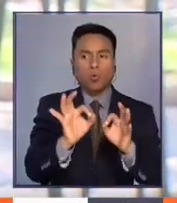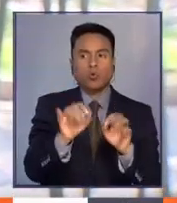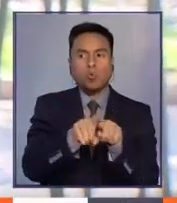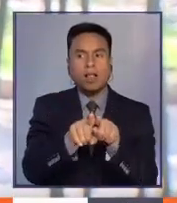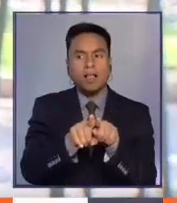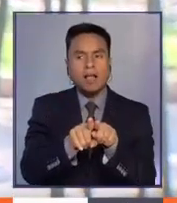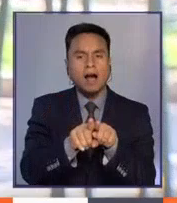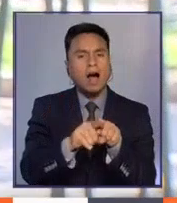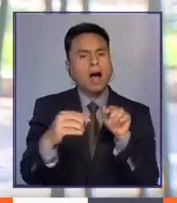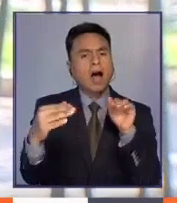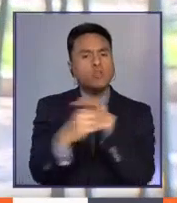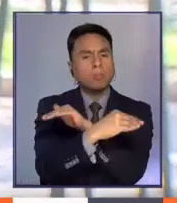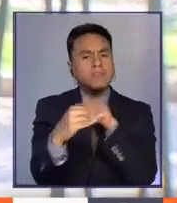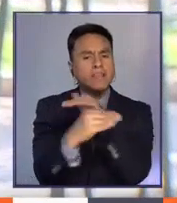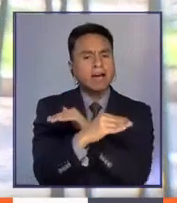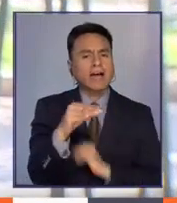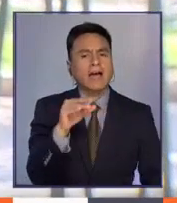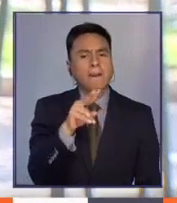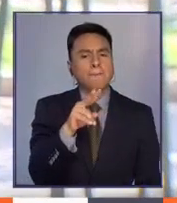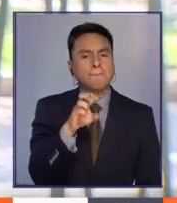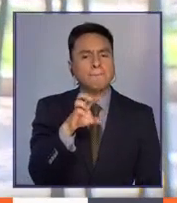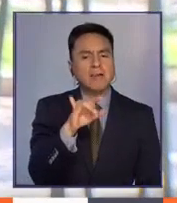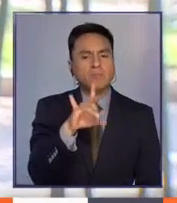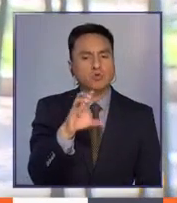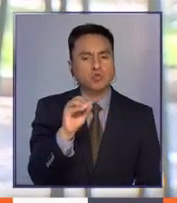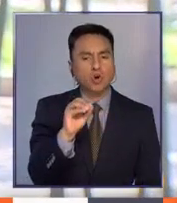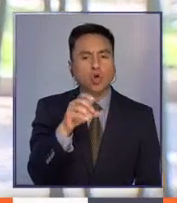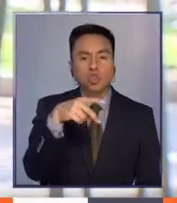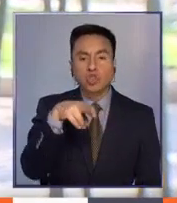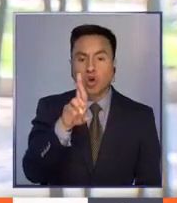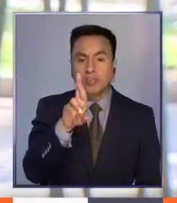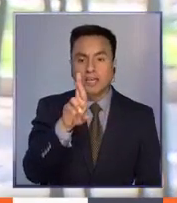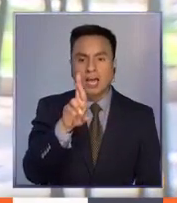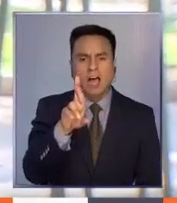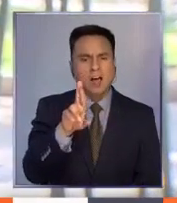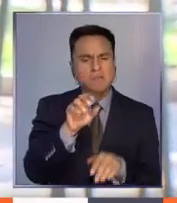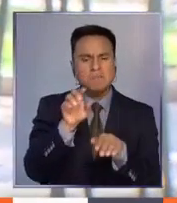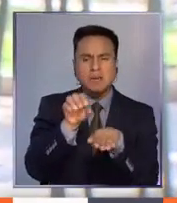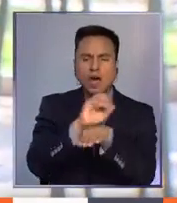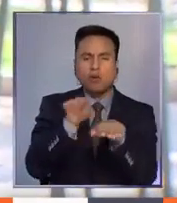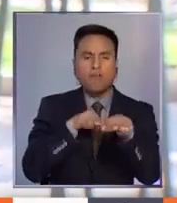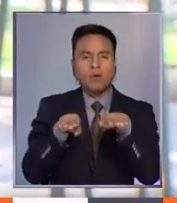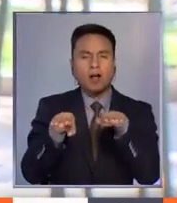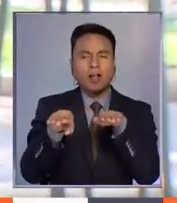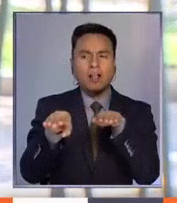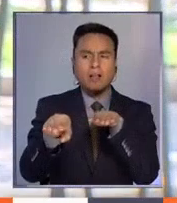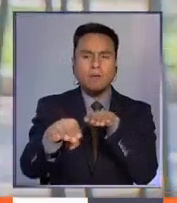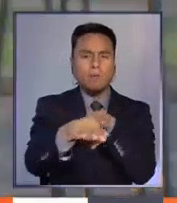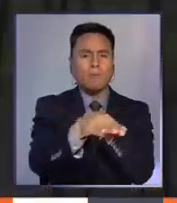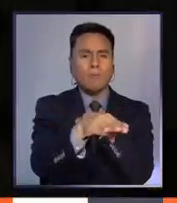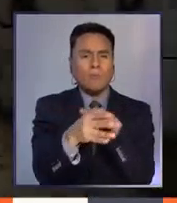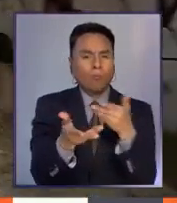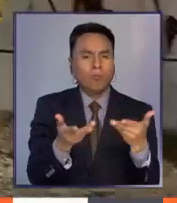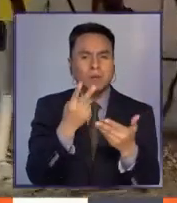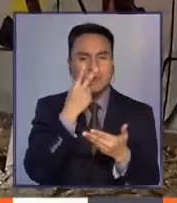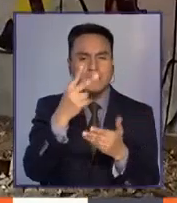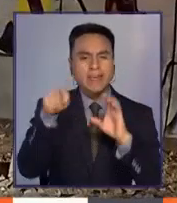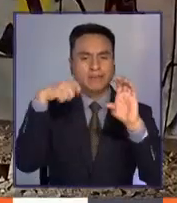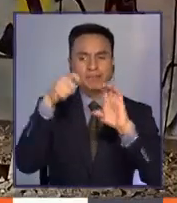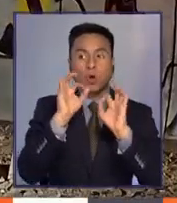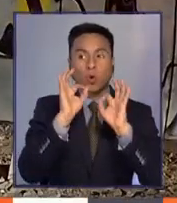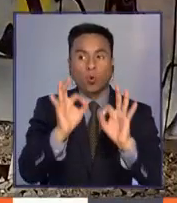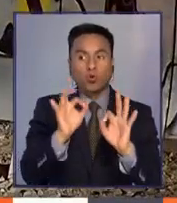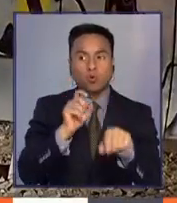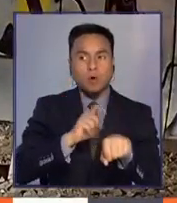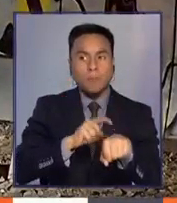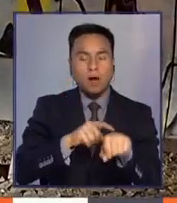autopista Vespucio Norte se ve un vehículo que venía antes, como que llega y se atraviesa como se ve en el video. En ese momento el